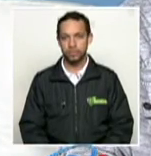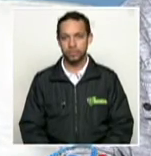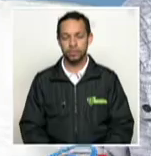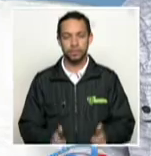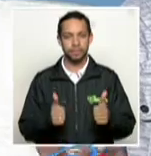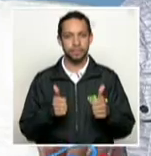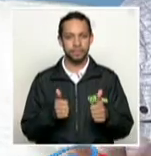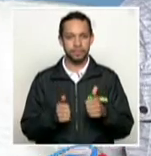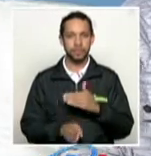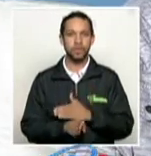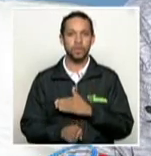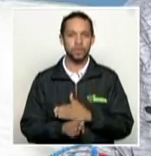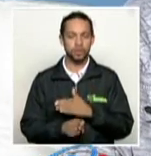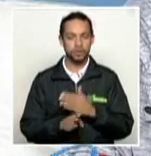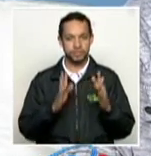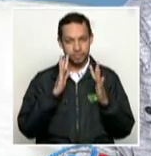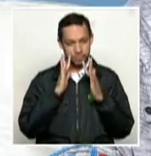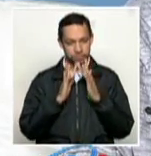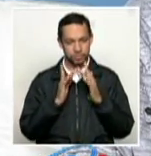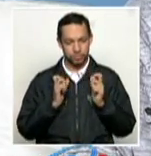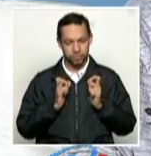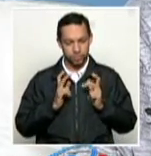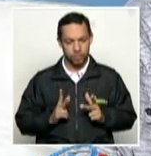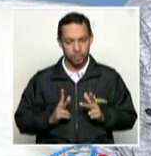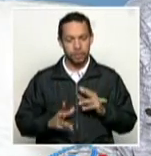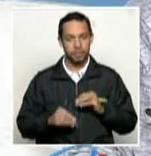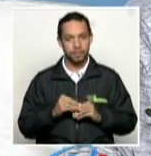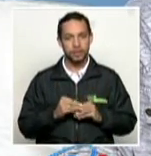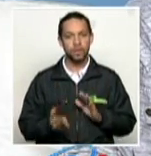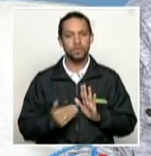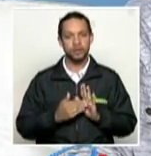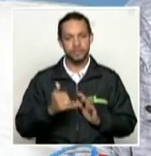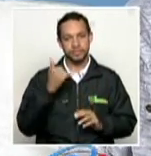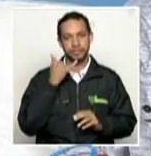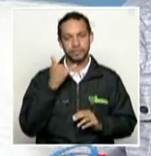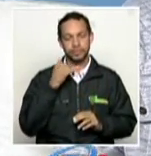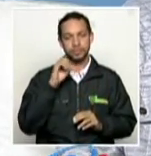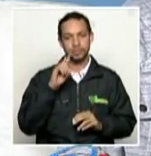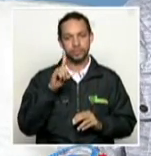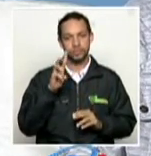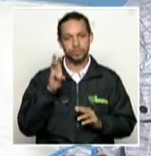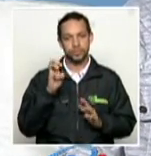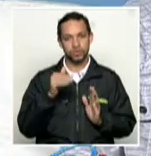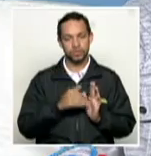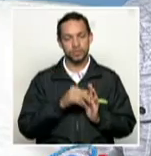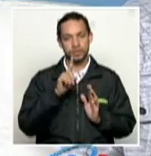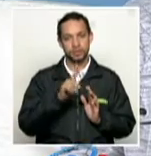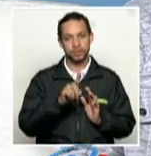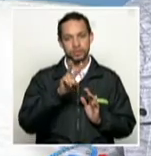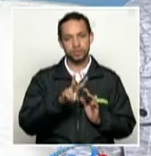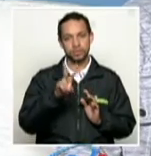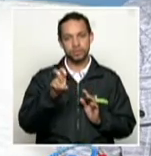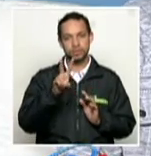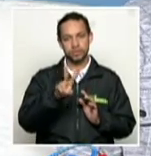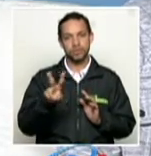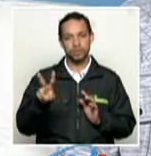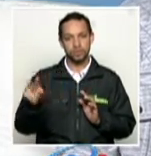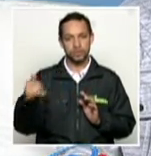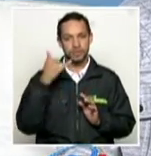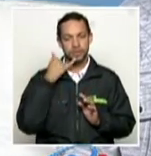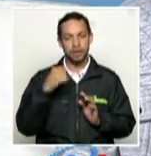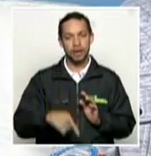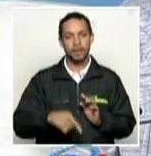Bueno, estamos nuevamente con ustedes y reactivamos nuestra línea gratis 018-127-222,